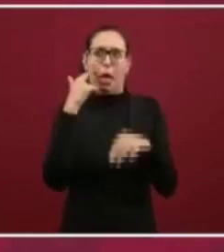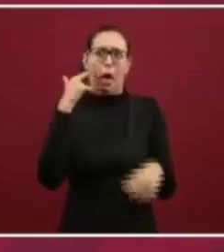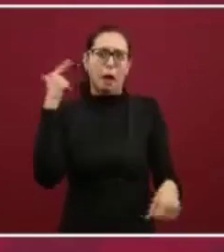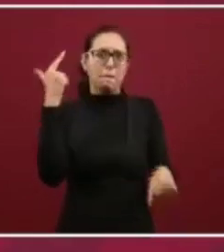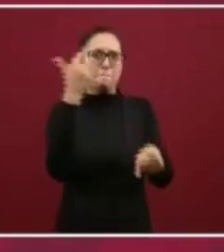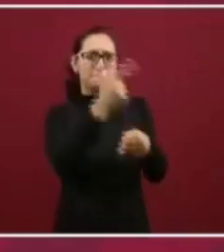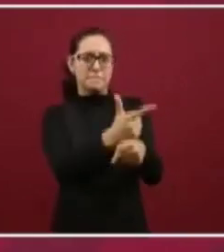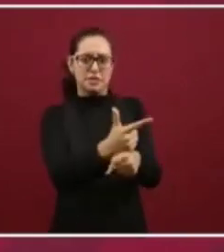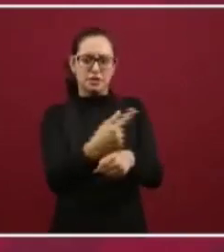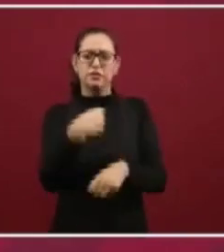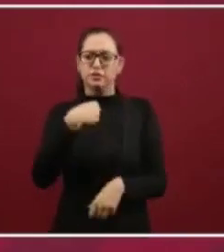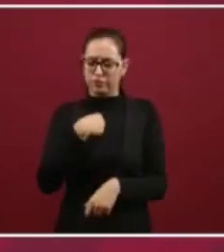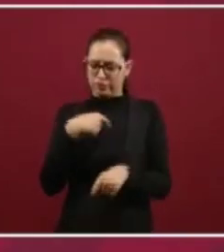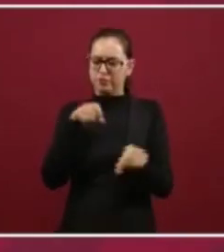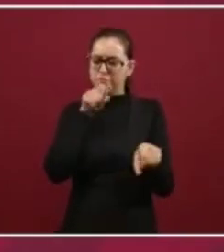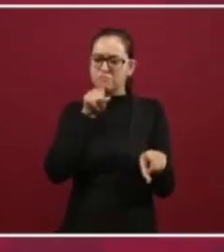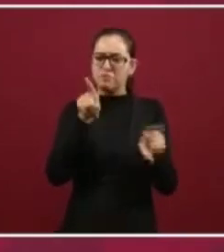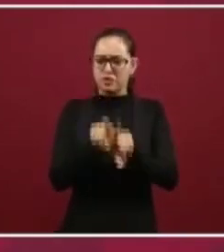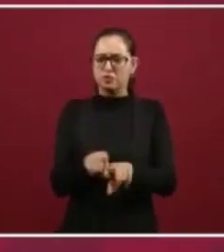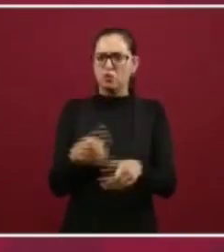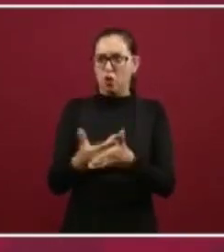lo denuncié.